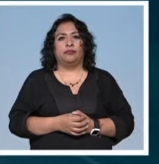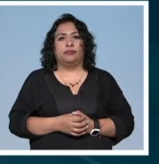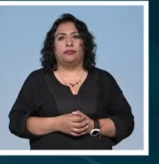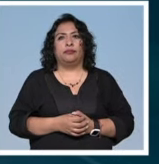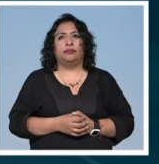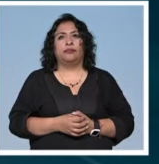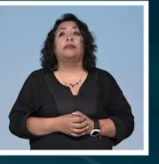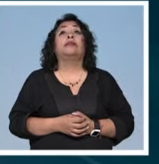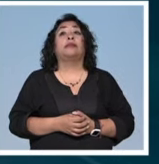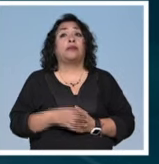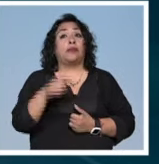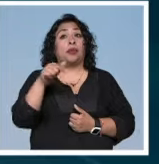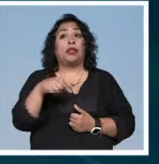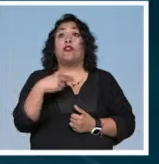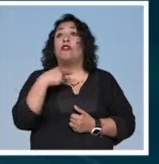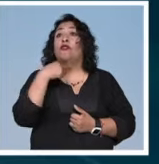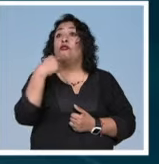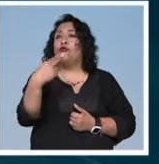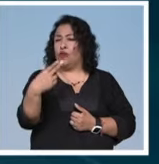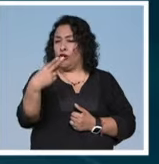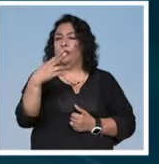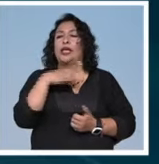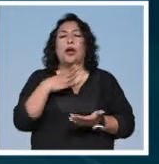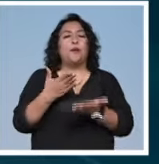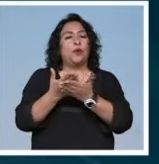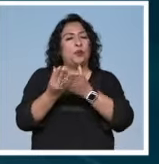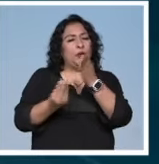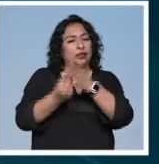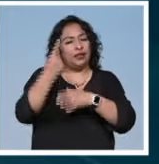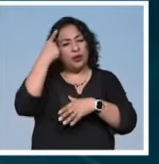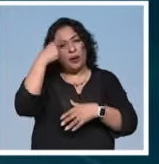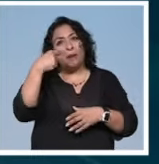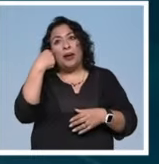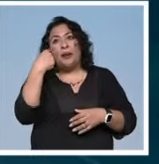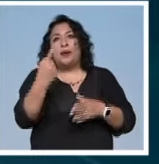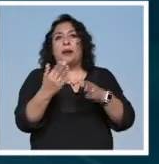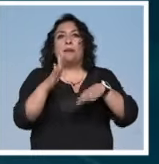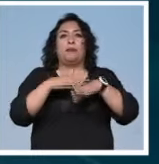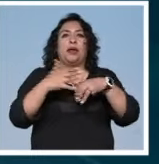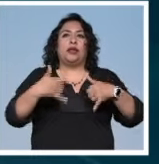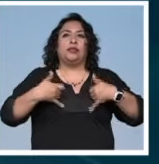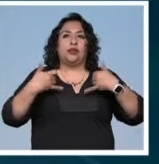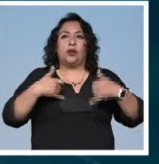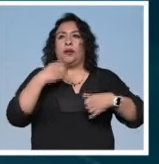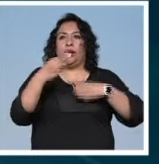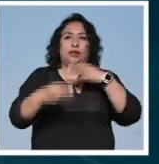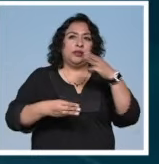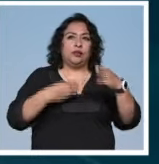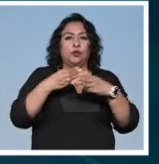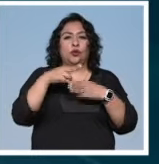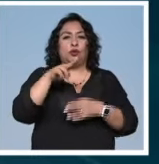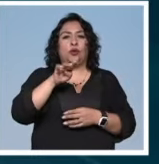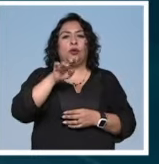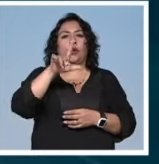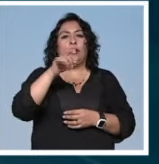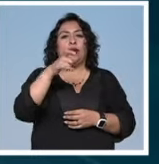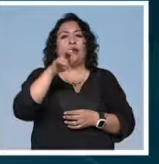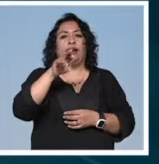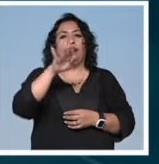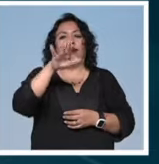el ejército. Bueno, aquí el de La Voz con una propuesta innovadora para aproximar a los más jóvenes al mundo de la novela gráfica.